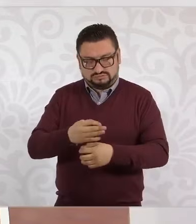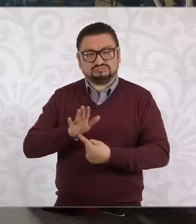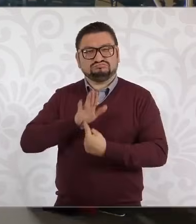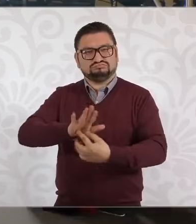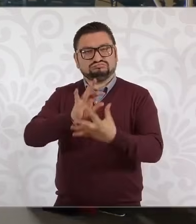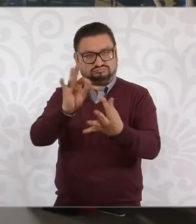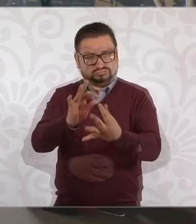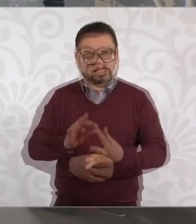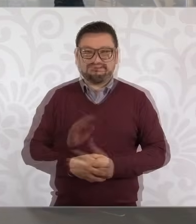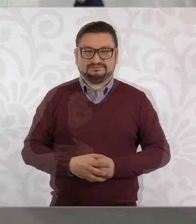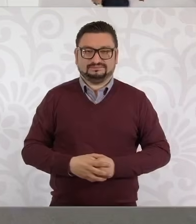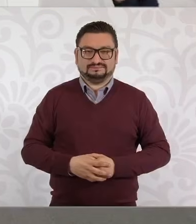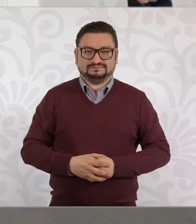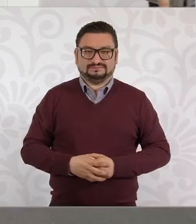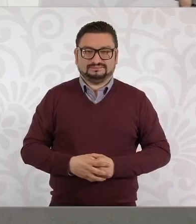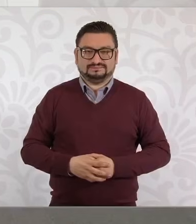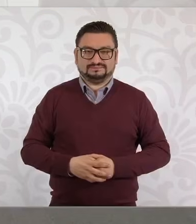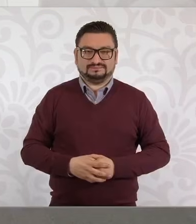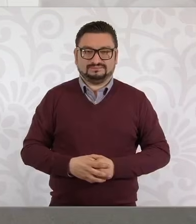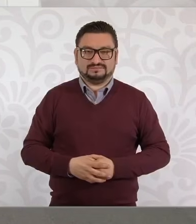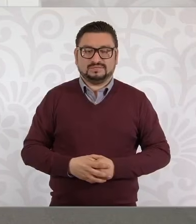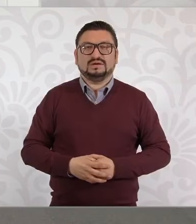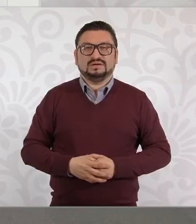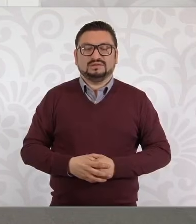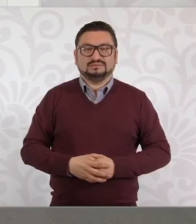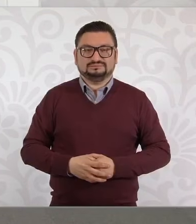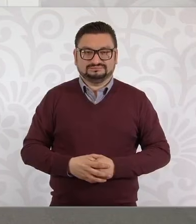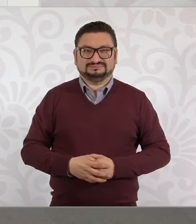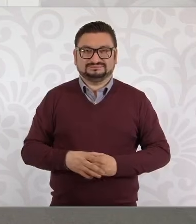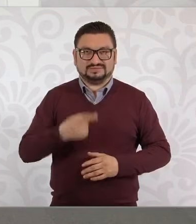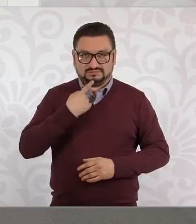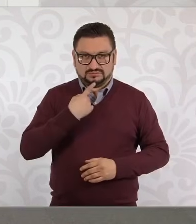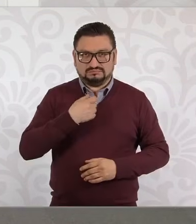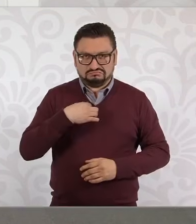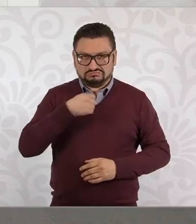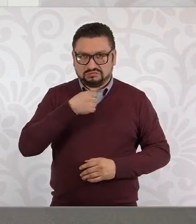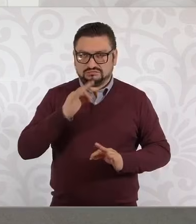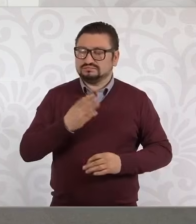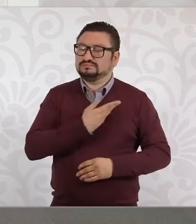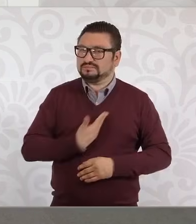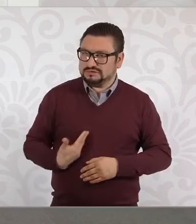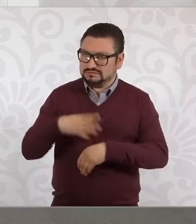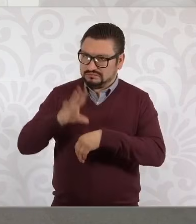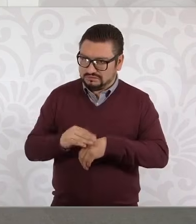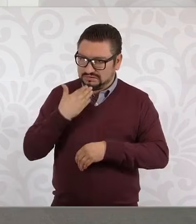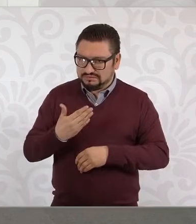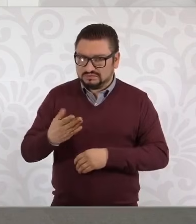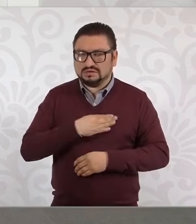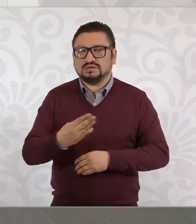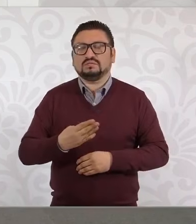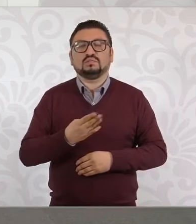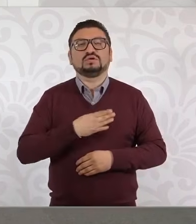Efraín. De este lado. Bueno, ya. Con su permiso, Presidenta, muy buenos días